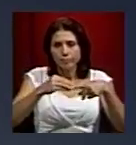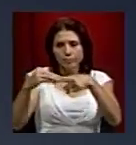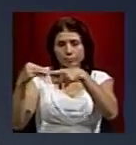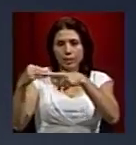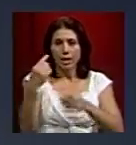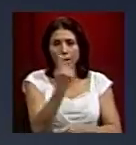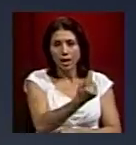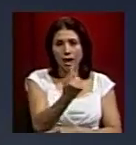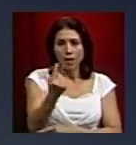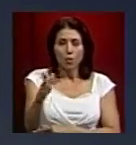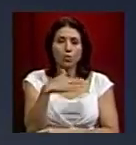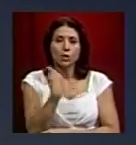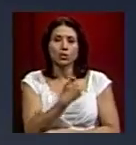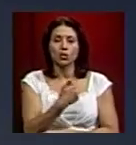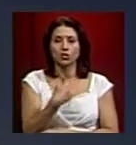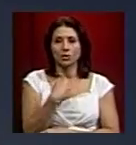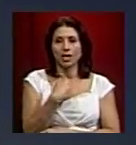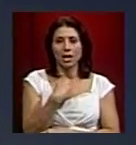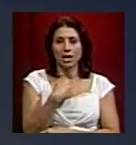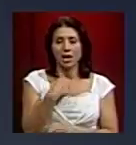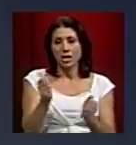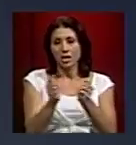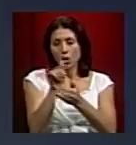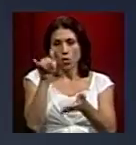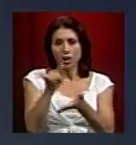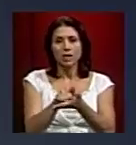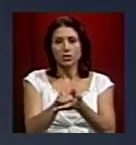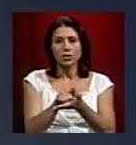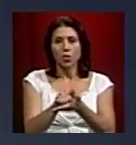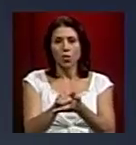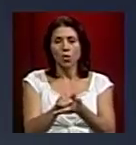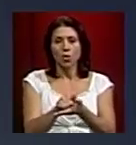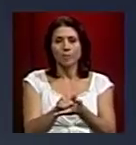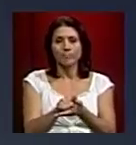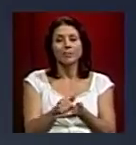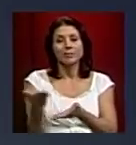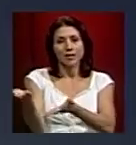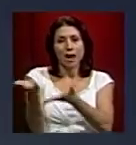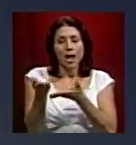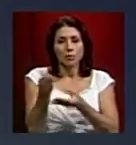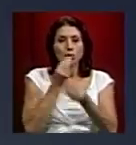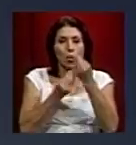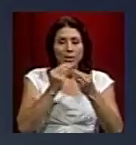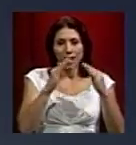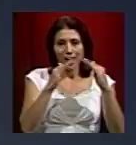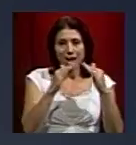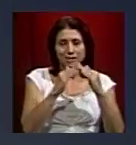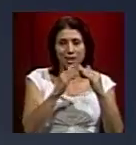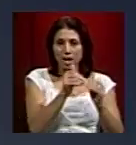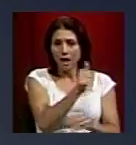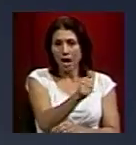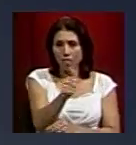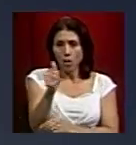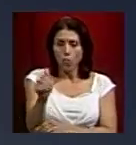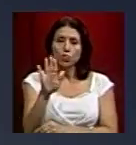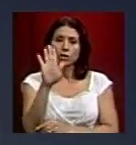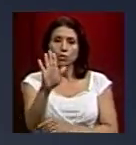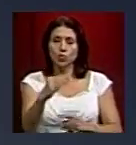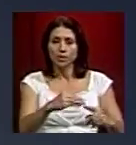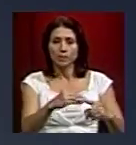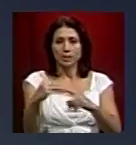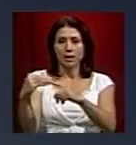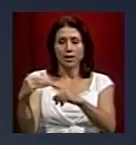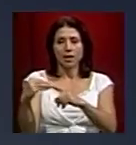que cada uno de nosotros tiene y que con eso traemos la comida a la casa, cada uno en su especialidad o en su